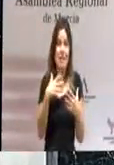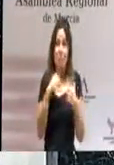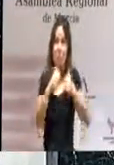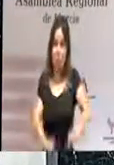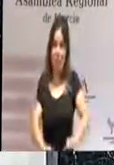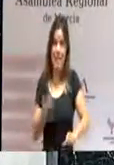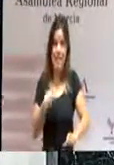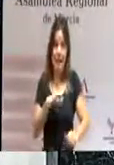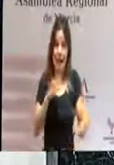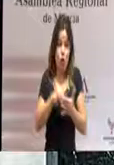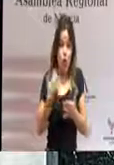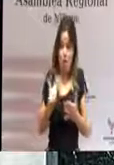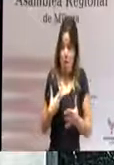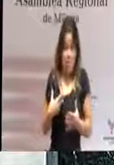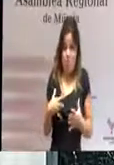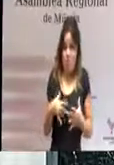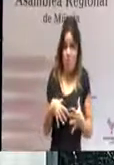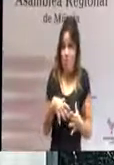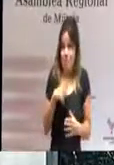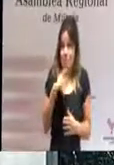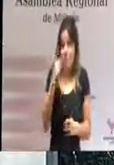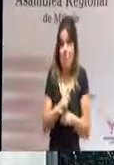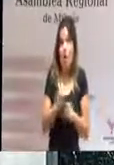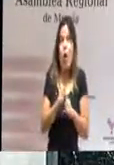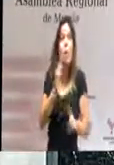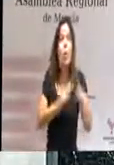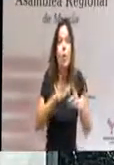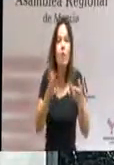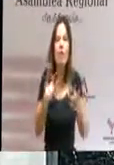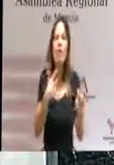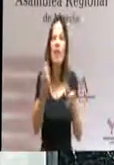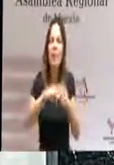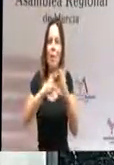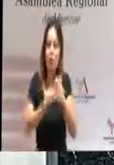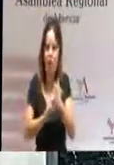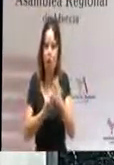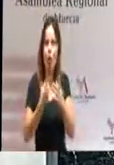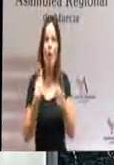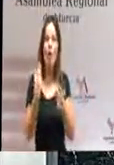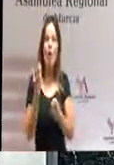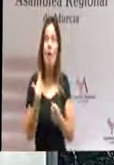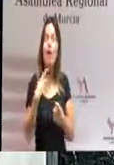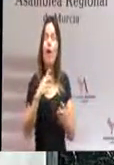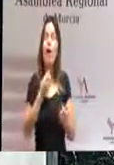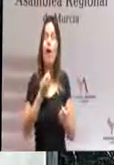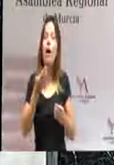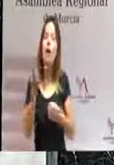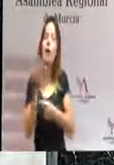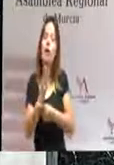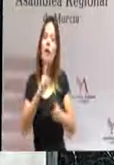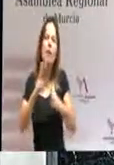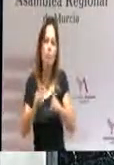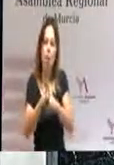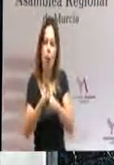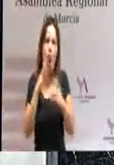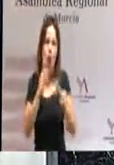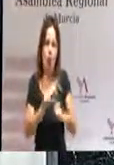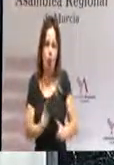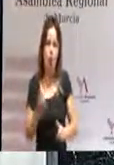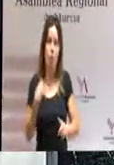cuando no tienen ya más remedio que enfrentarse al problema, carecen de proyecto y ofrecen respuestas contradictorias. Ese